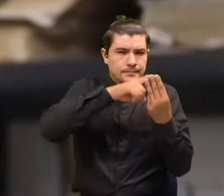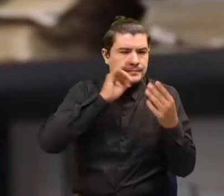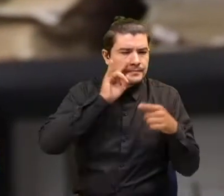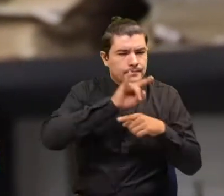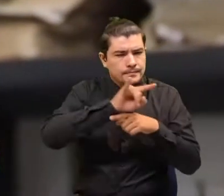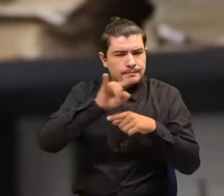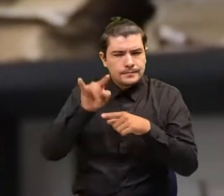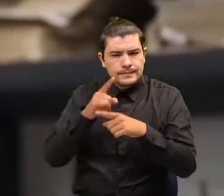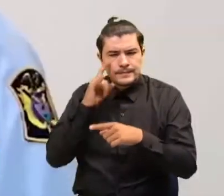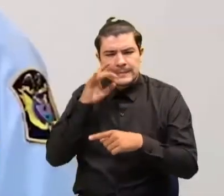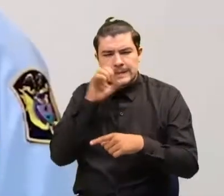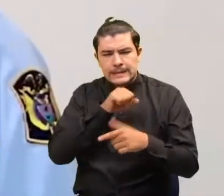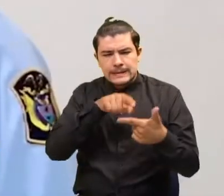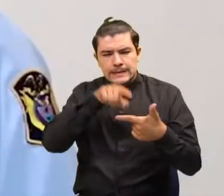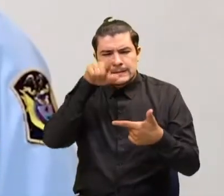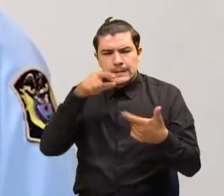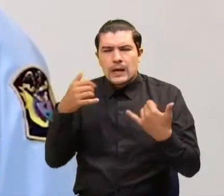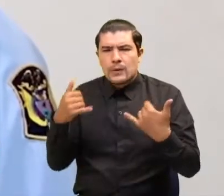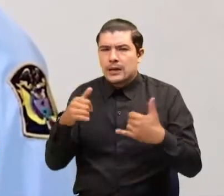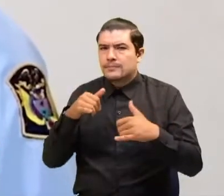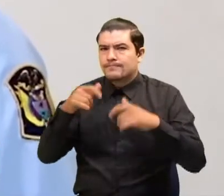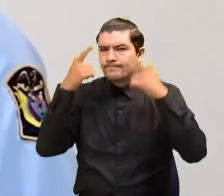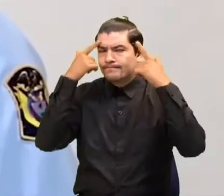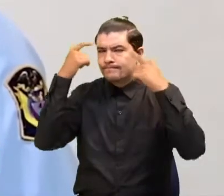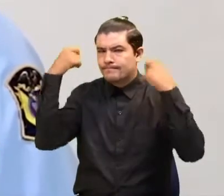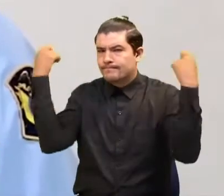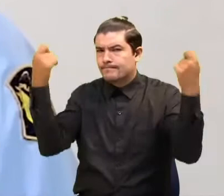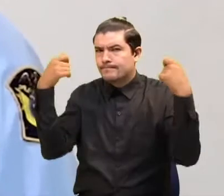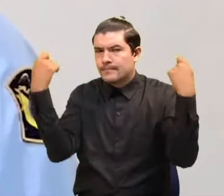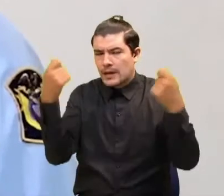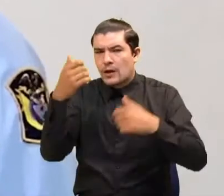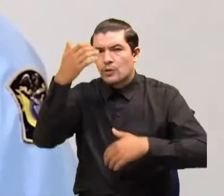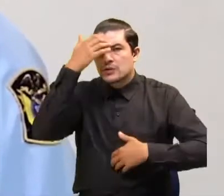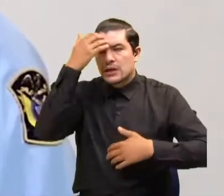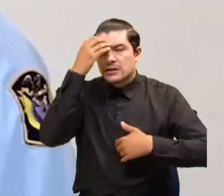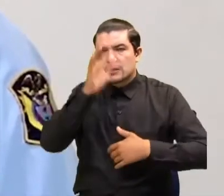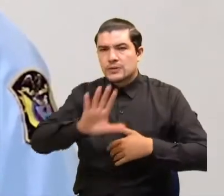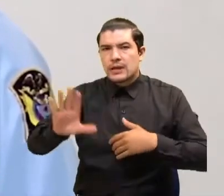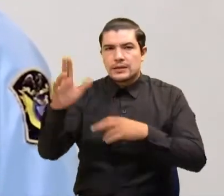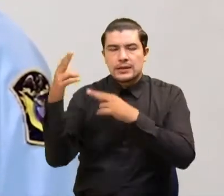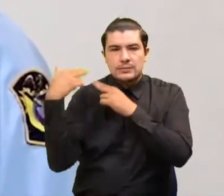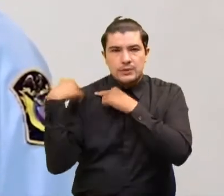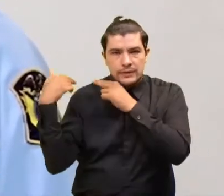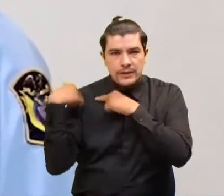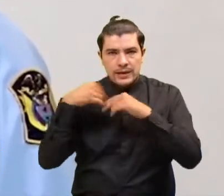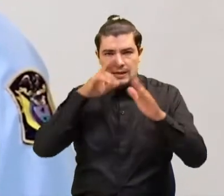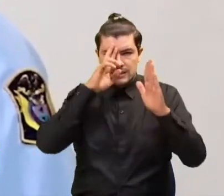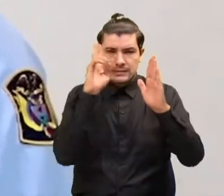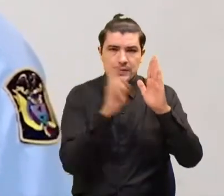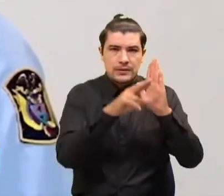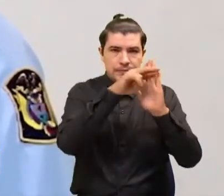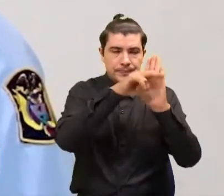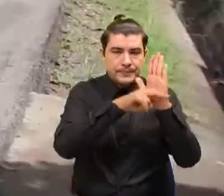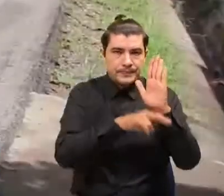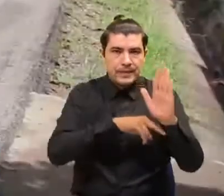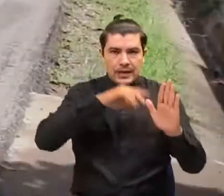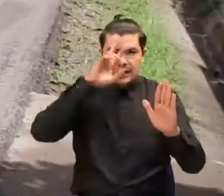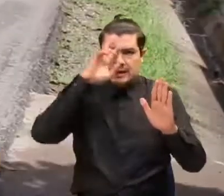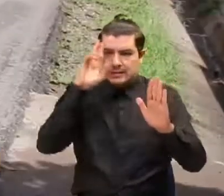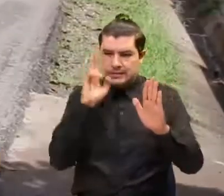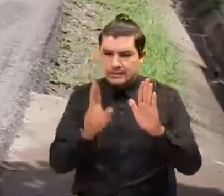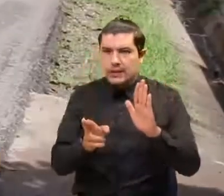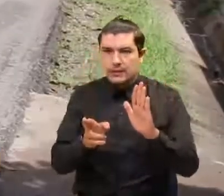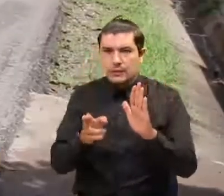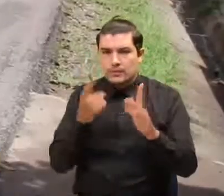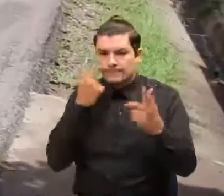los conductores. Es el llamado a la responsabilidad, al respeto a las normas, al respeto al espacio y a las